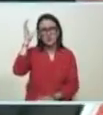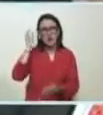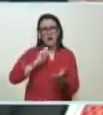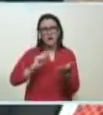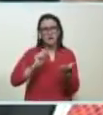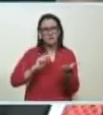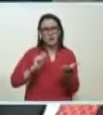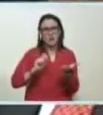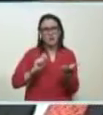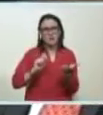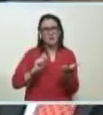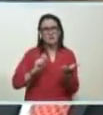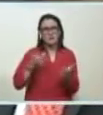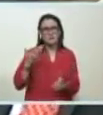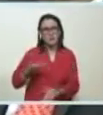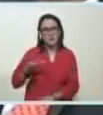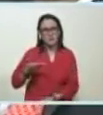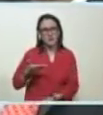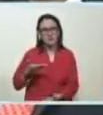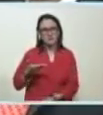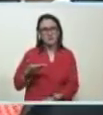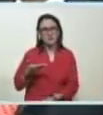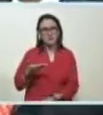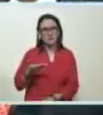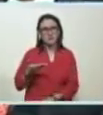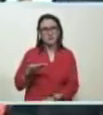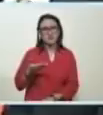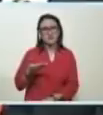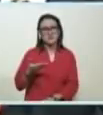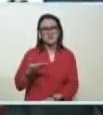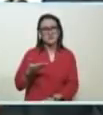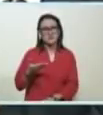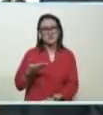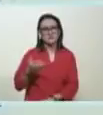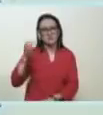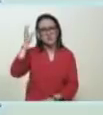escritores permanentes, Tania Díaz,